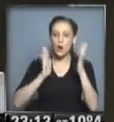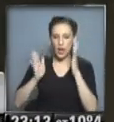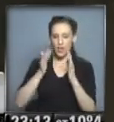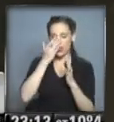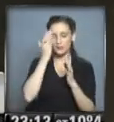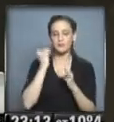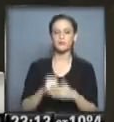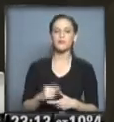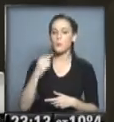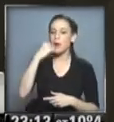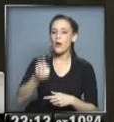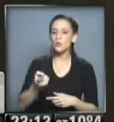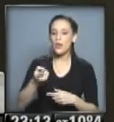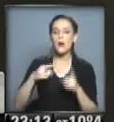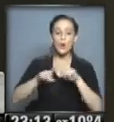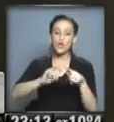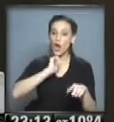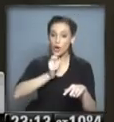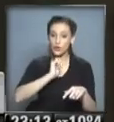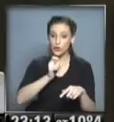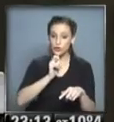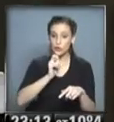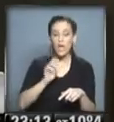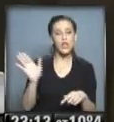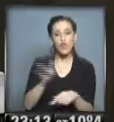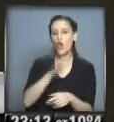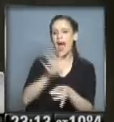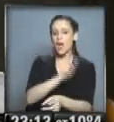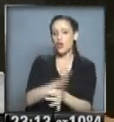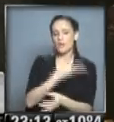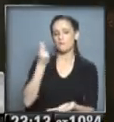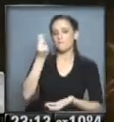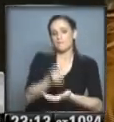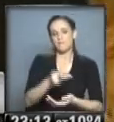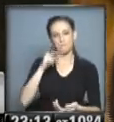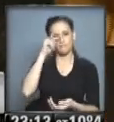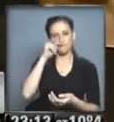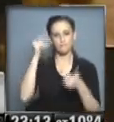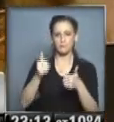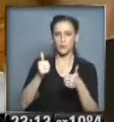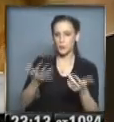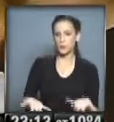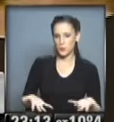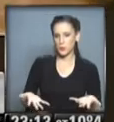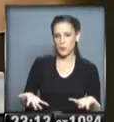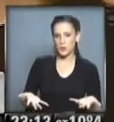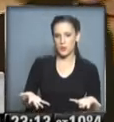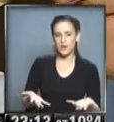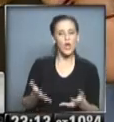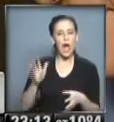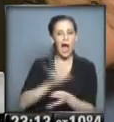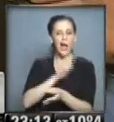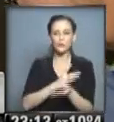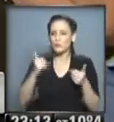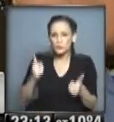yo le pregunto a la norma antes también para una nota que ustedes les digo son todos primeros actores tienen las actrices lo hacen de una manera espectacular casi como que